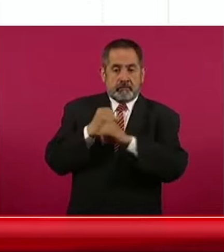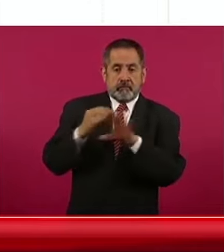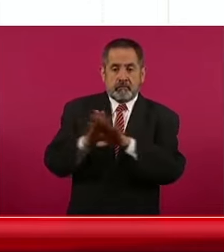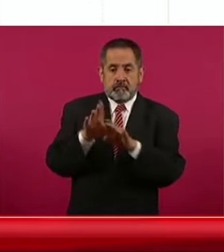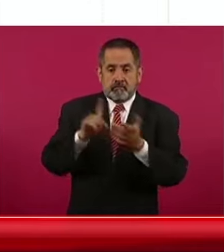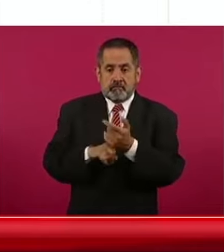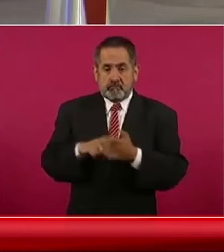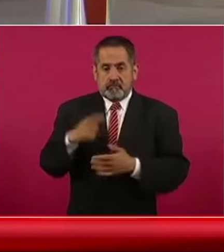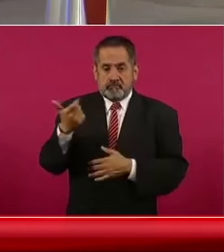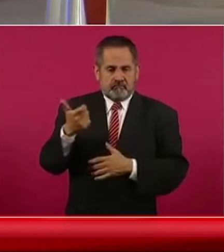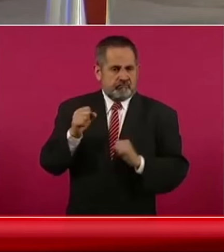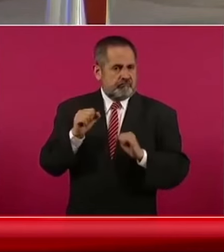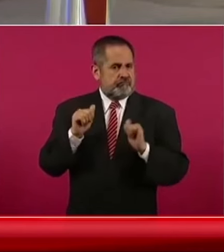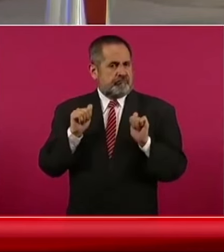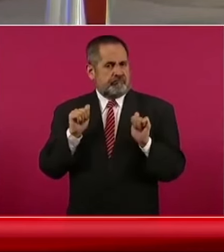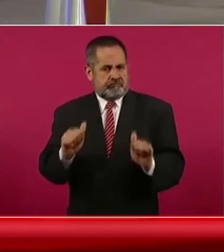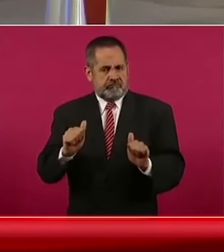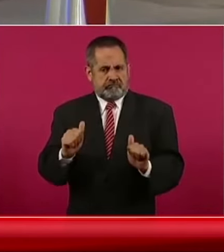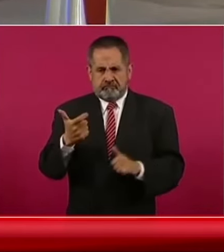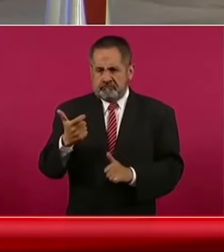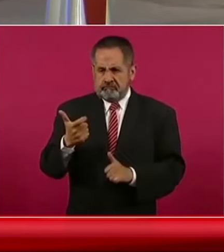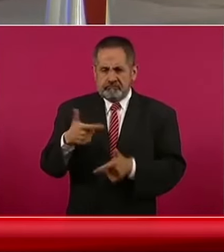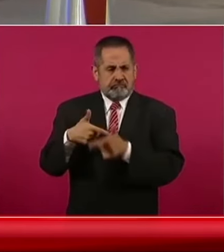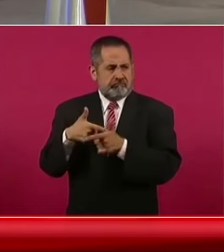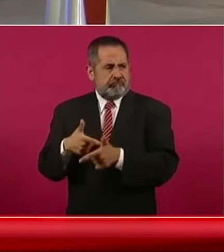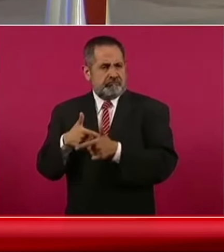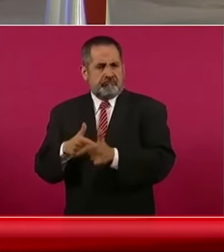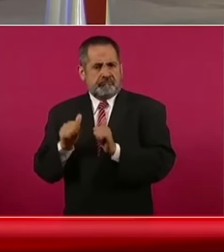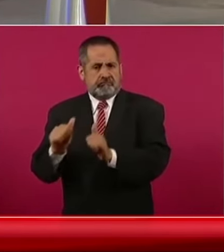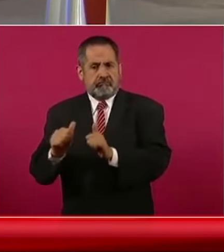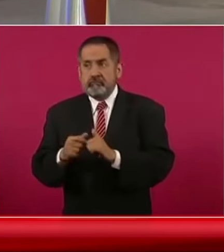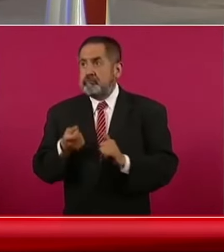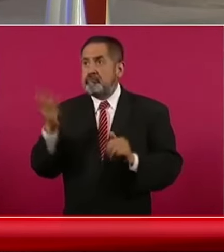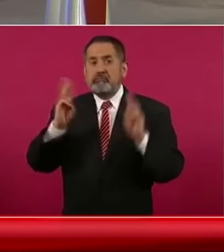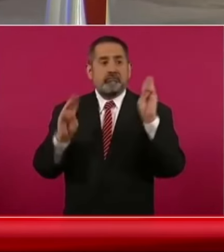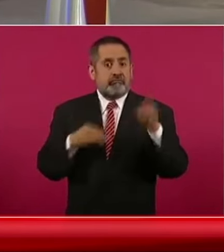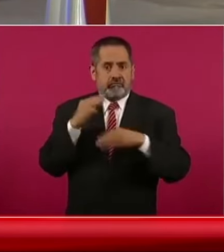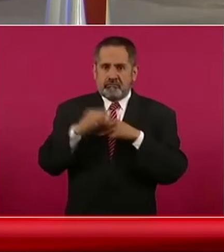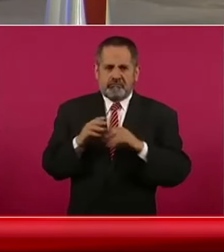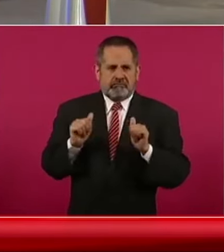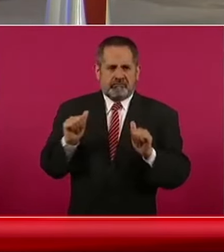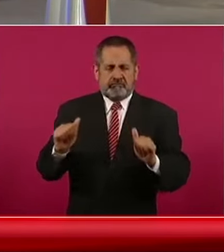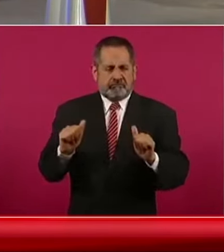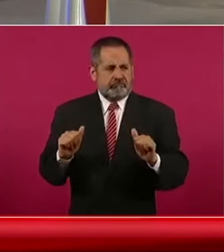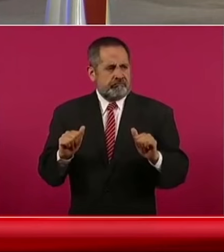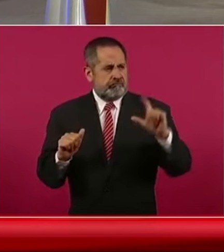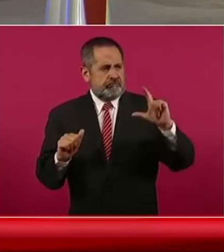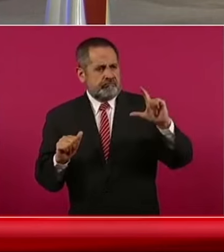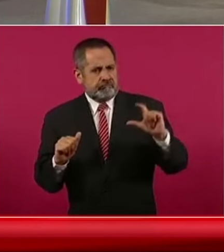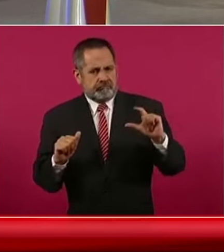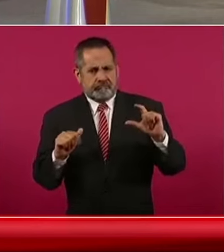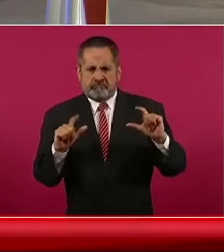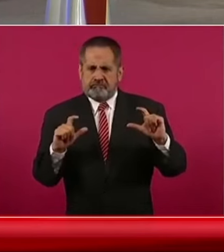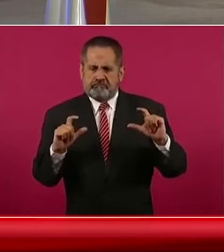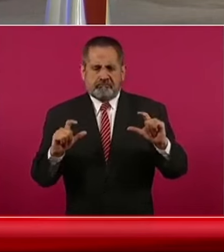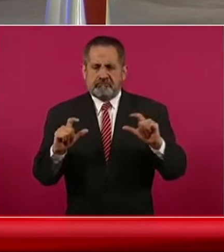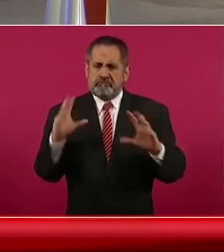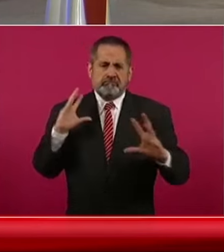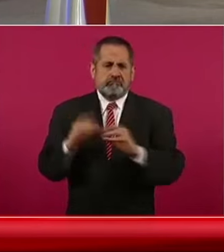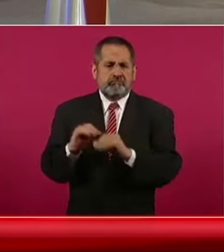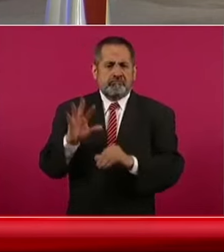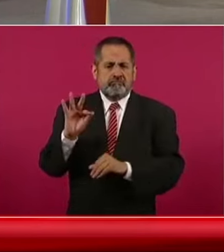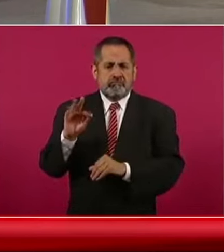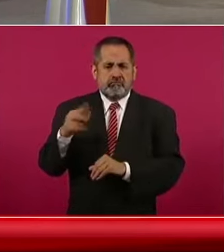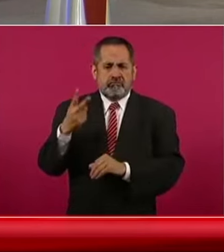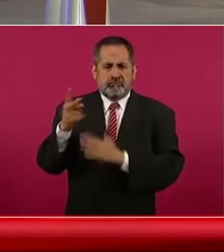se ha mantenido fuerte, estable, es una de las pocas monedas que se ha apreciado con respecto al dólar en estos mismos 42 meses